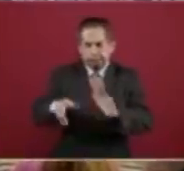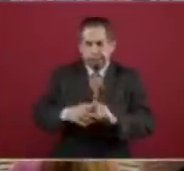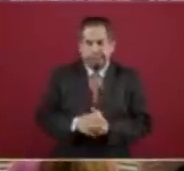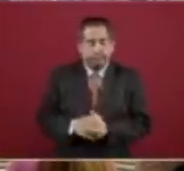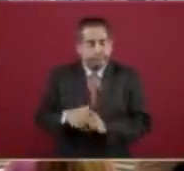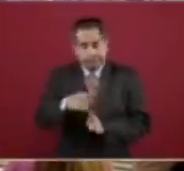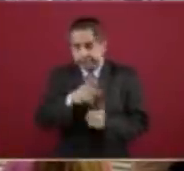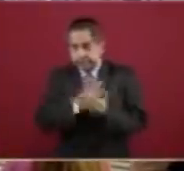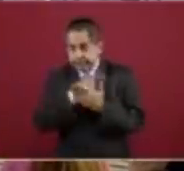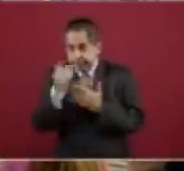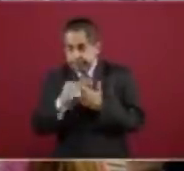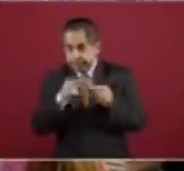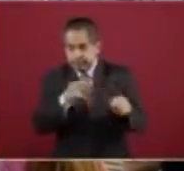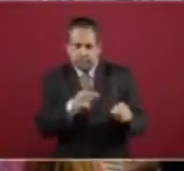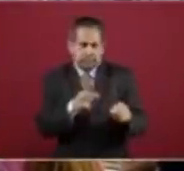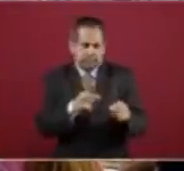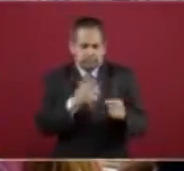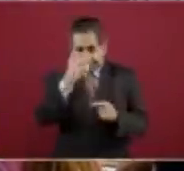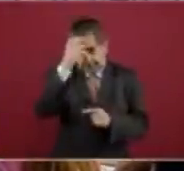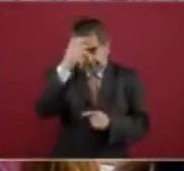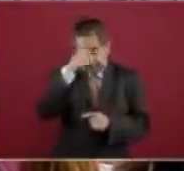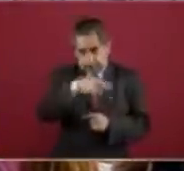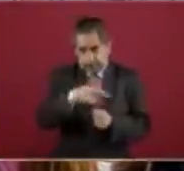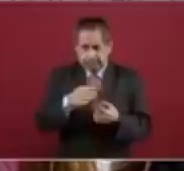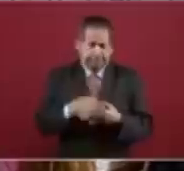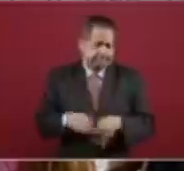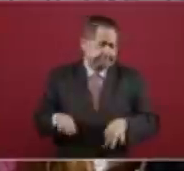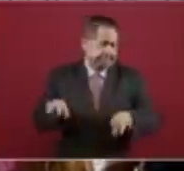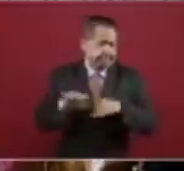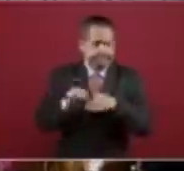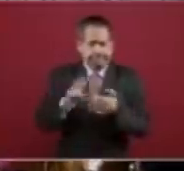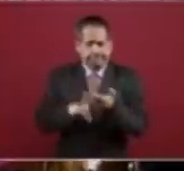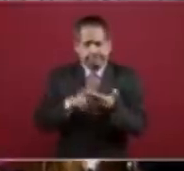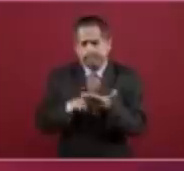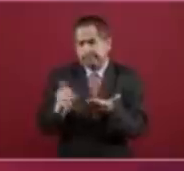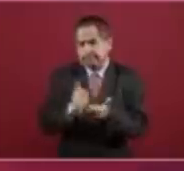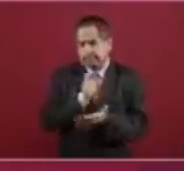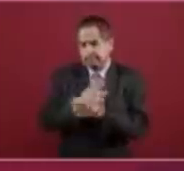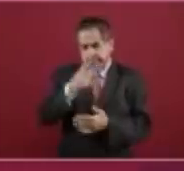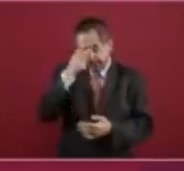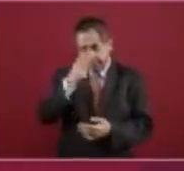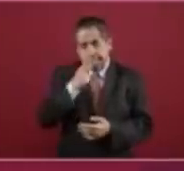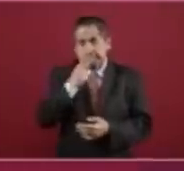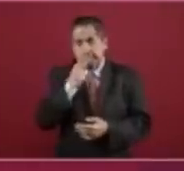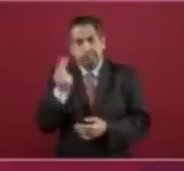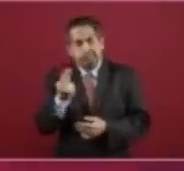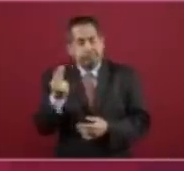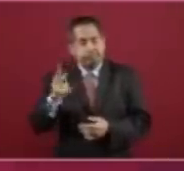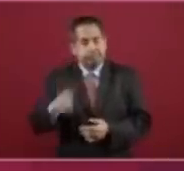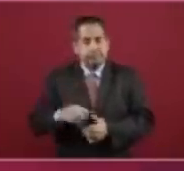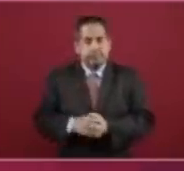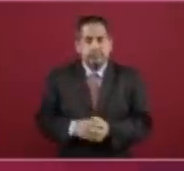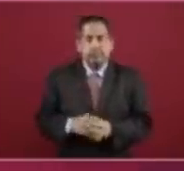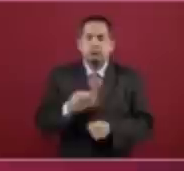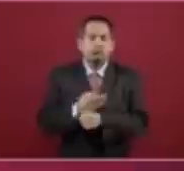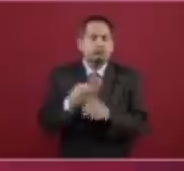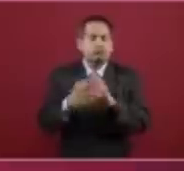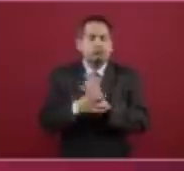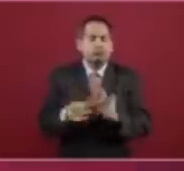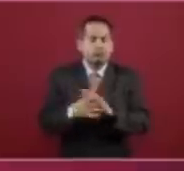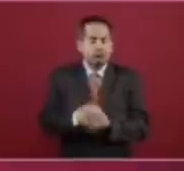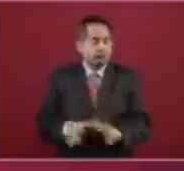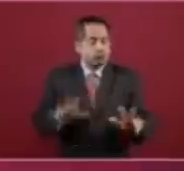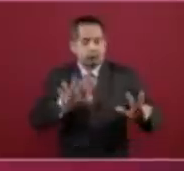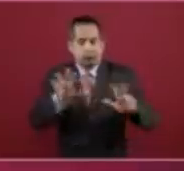que es tan, tan importante para la Ciudad de México. Como ya se mencionó aquí, estamos hablando de casi